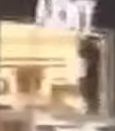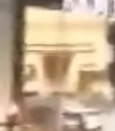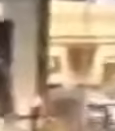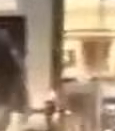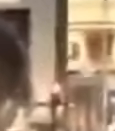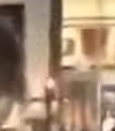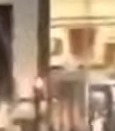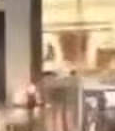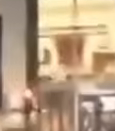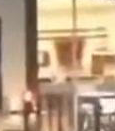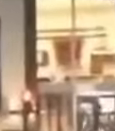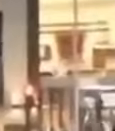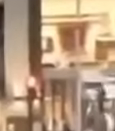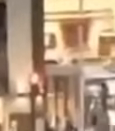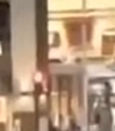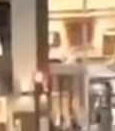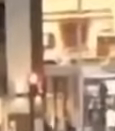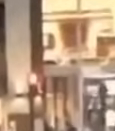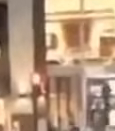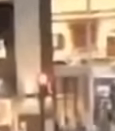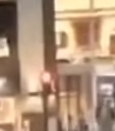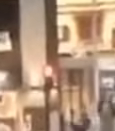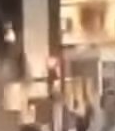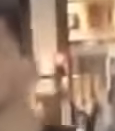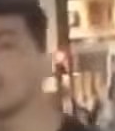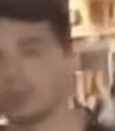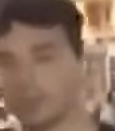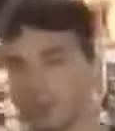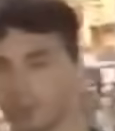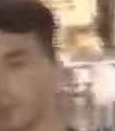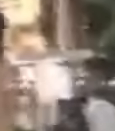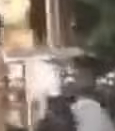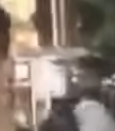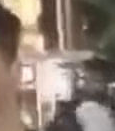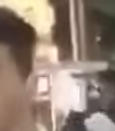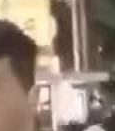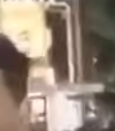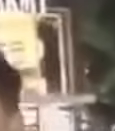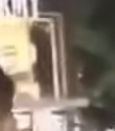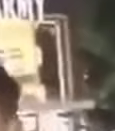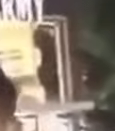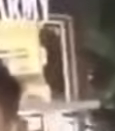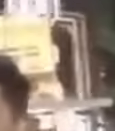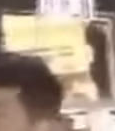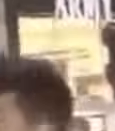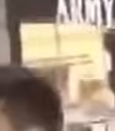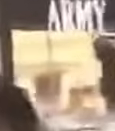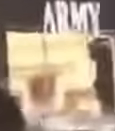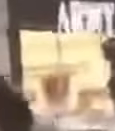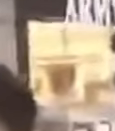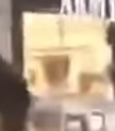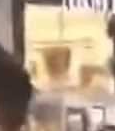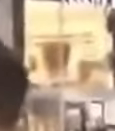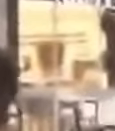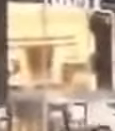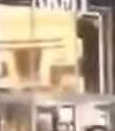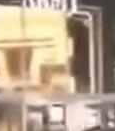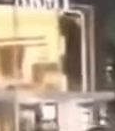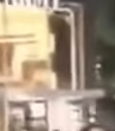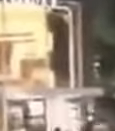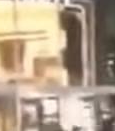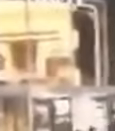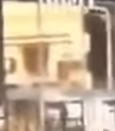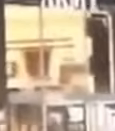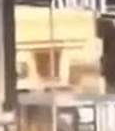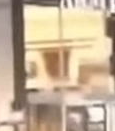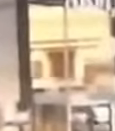con respeto, el tema es que no nos falta respeto. Mira, hasta ahora yo no veo ninguna falta de respeto. Yo creo que si uno ve el proceso de los últimos años en Argentina, lo que ves mucha